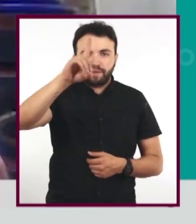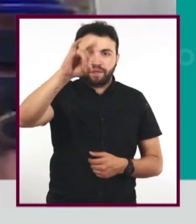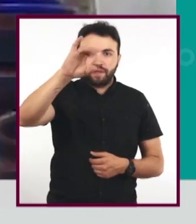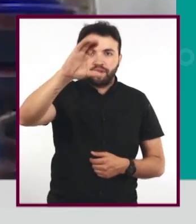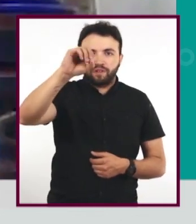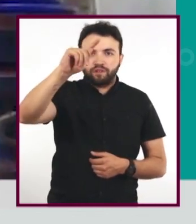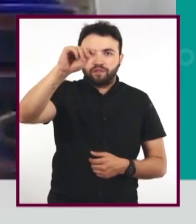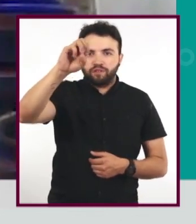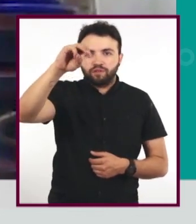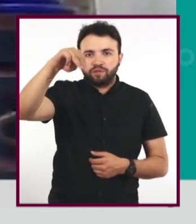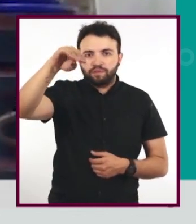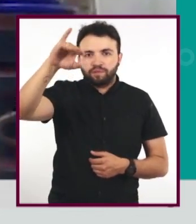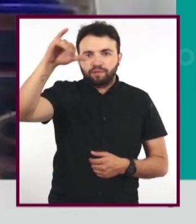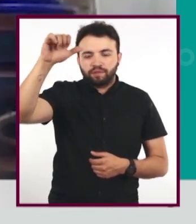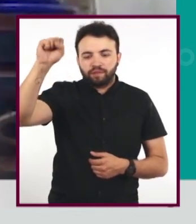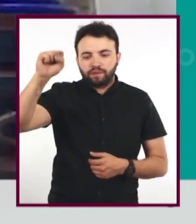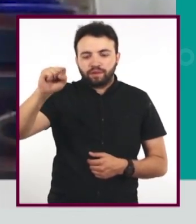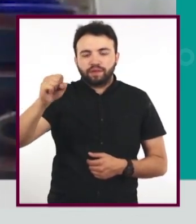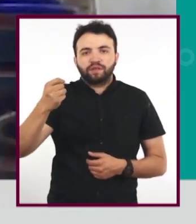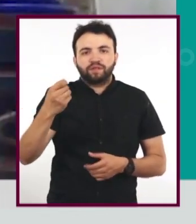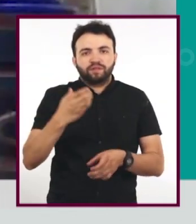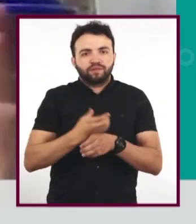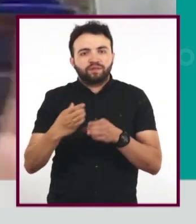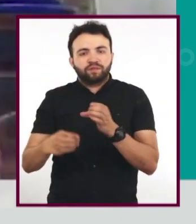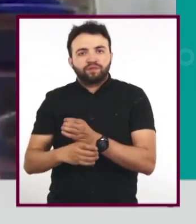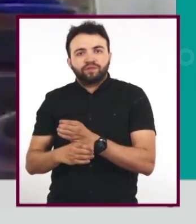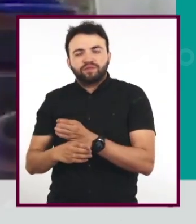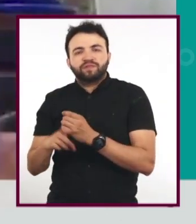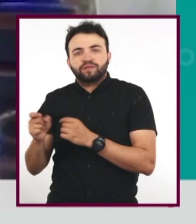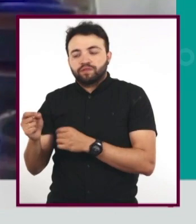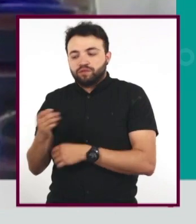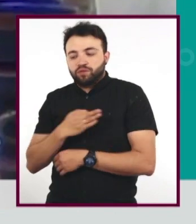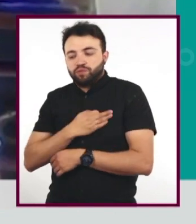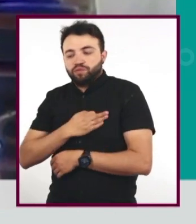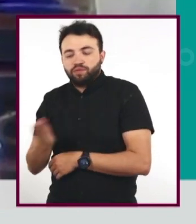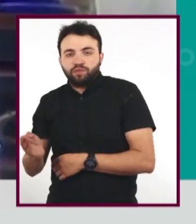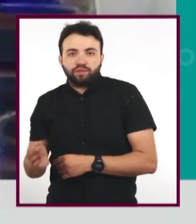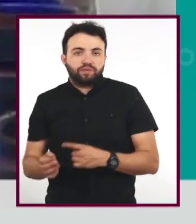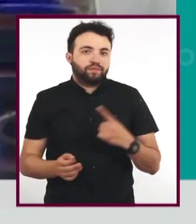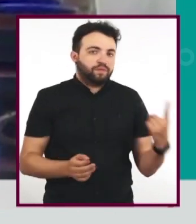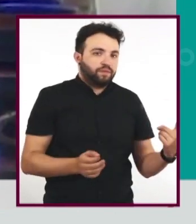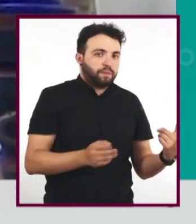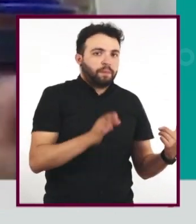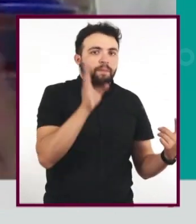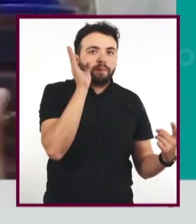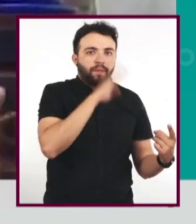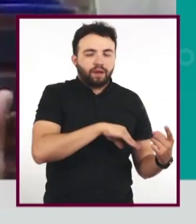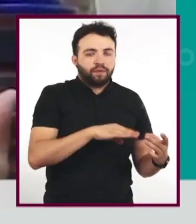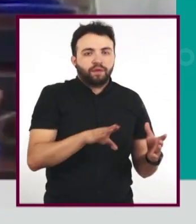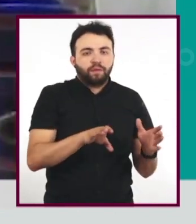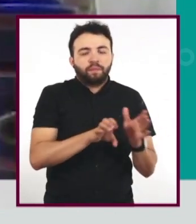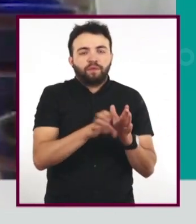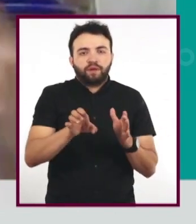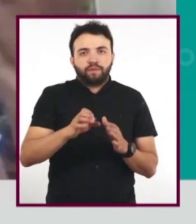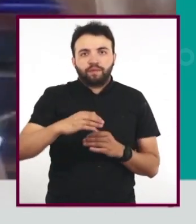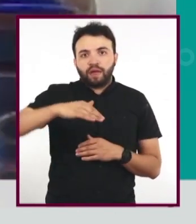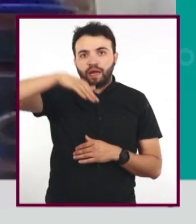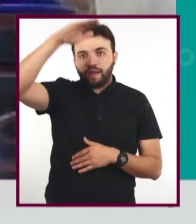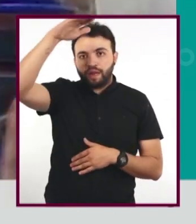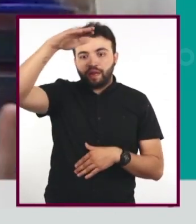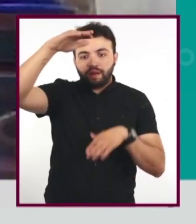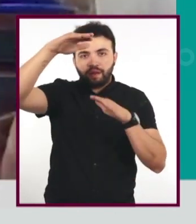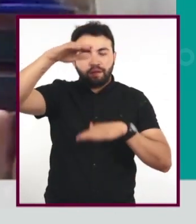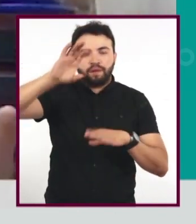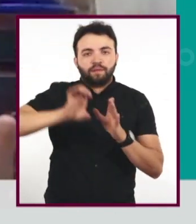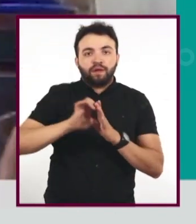donde de un lado está lo bueno y del otro lado está lo malo. Por ejemplo, arriba, abajo, arriba sería